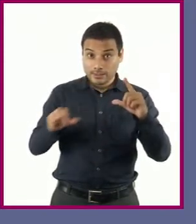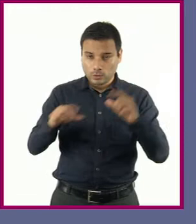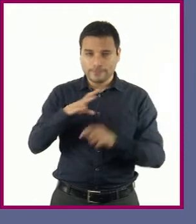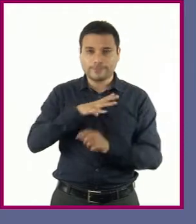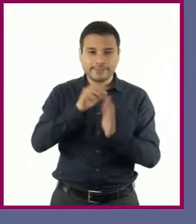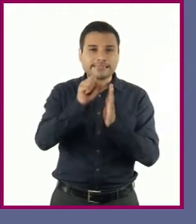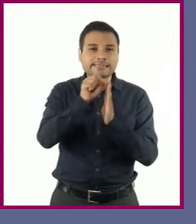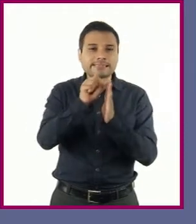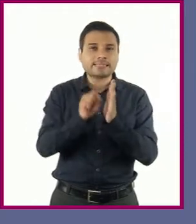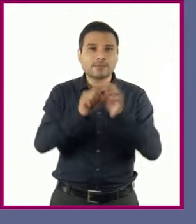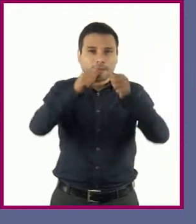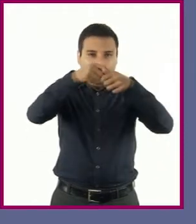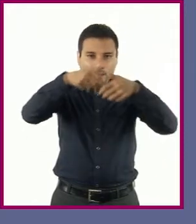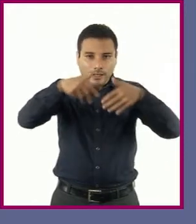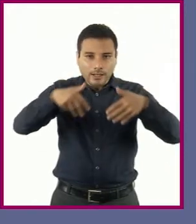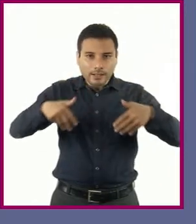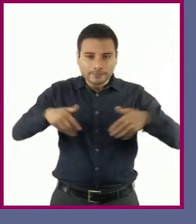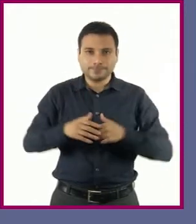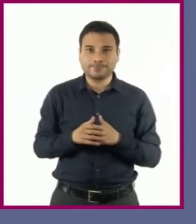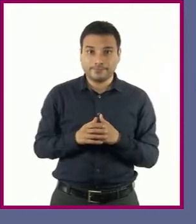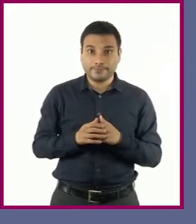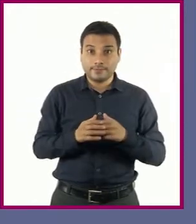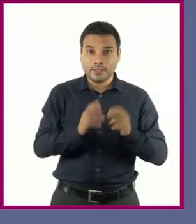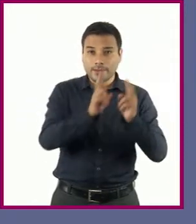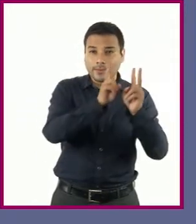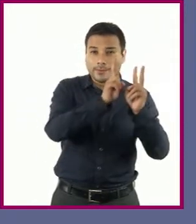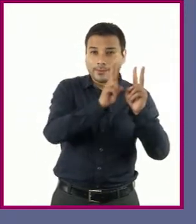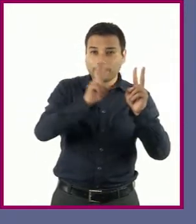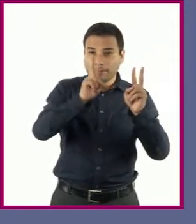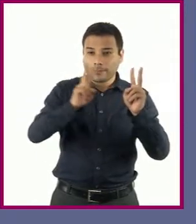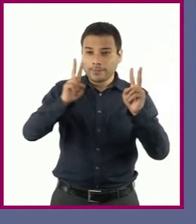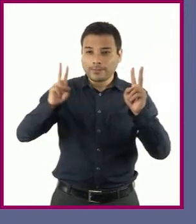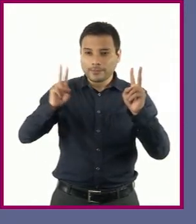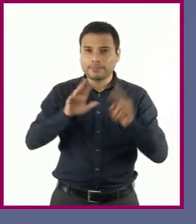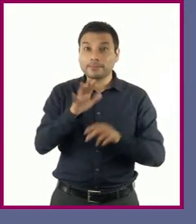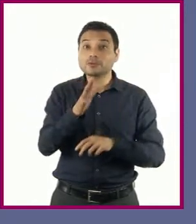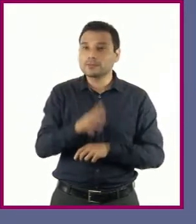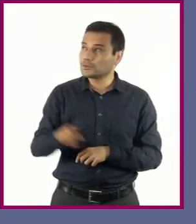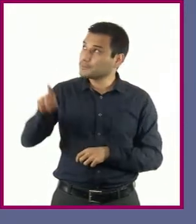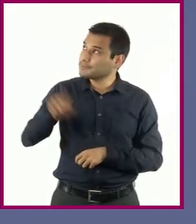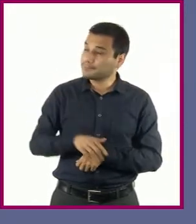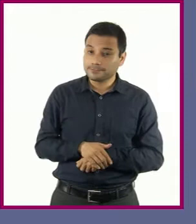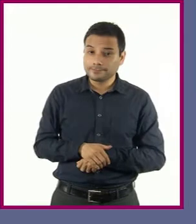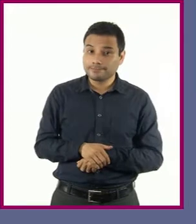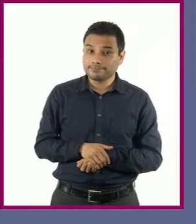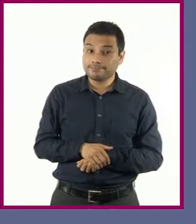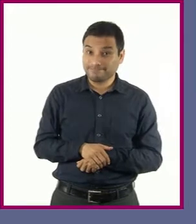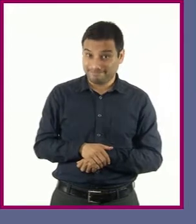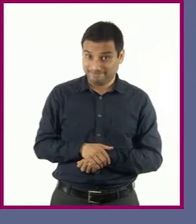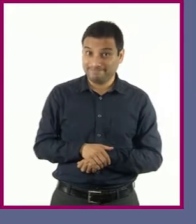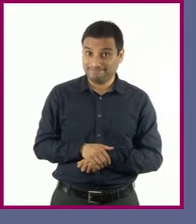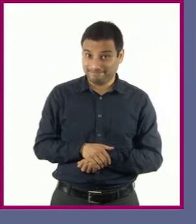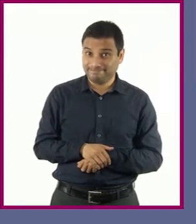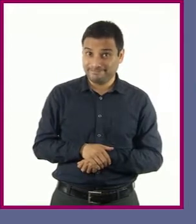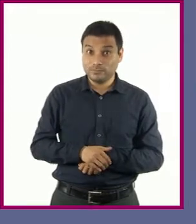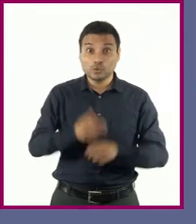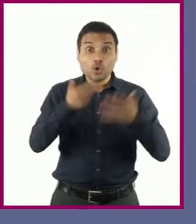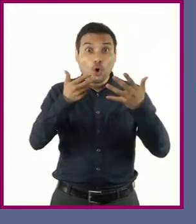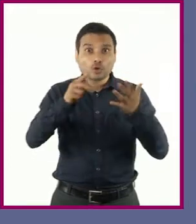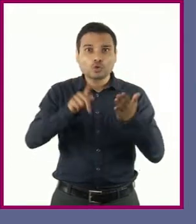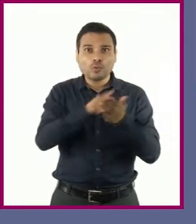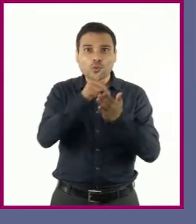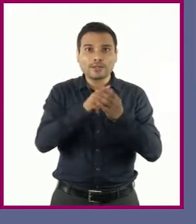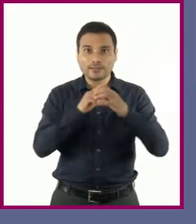sistema interconectado nacional, cuyas líneas de alta tensión tienen una longitud de más de 100.000 kilómetros que equivalen a darle 8 vueltas a la